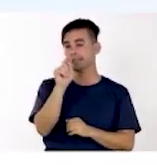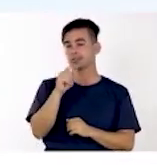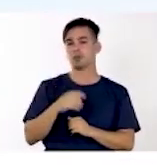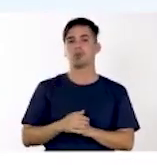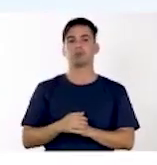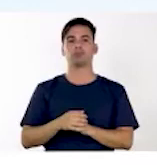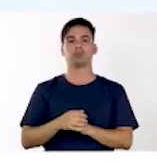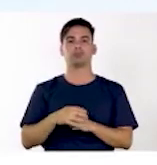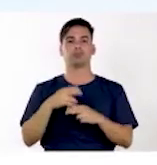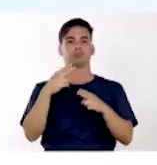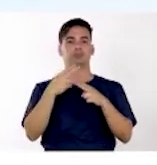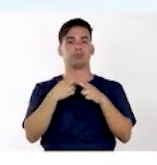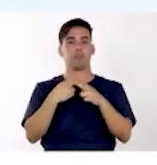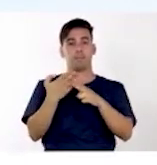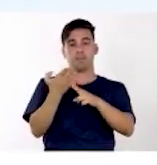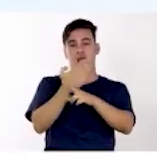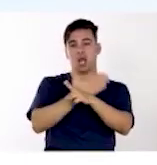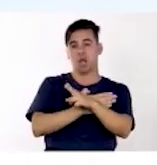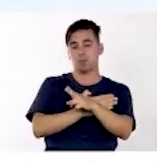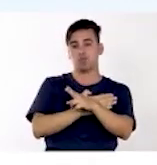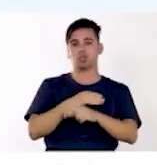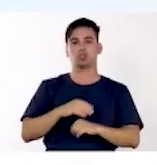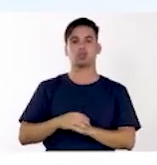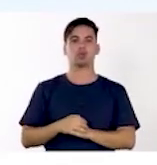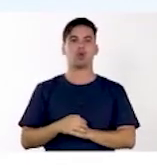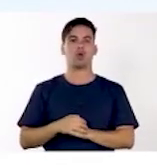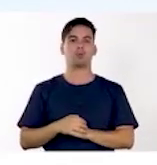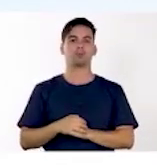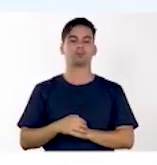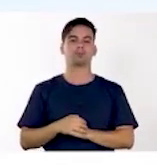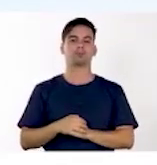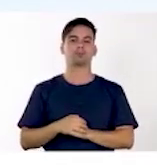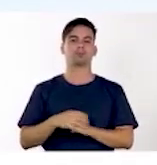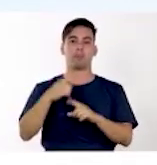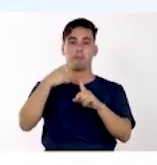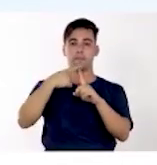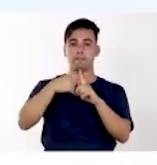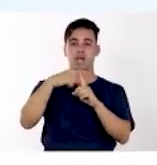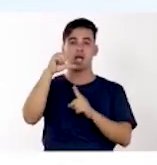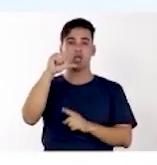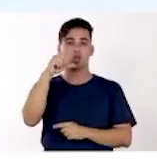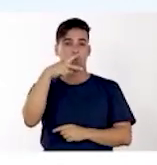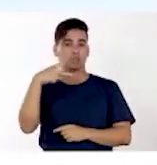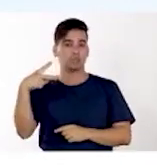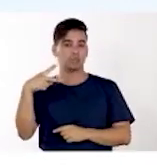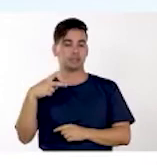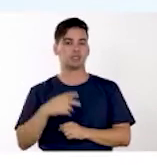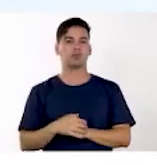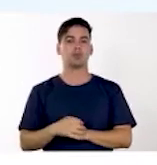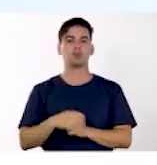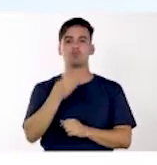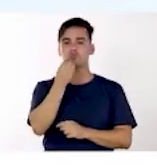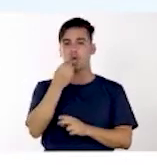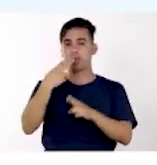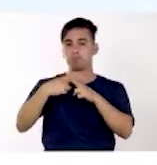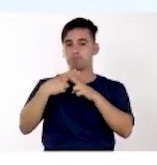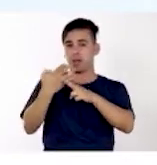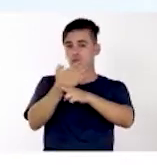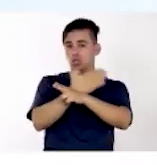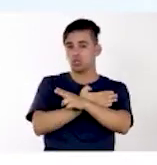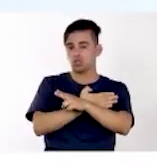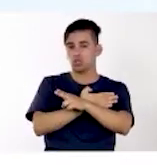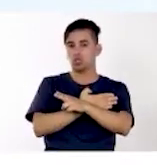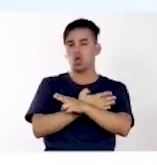una preposición más sustantivo, puede ser una preposición y sustantivo. Puede